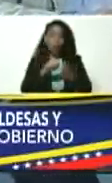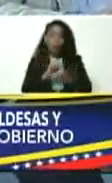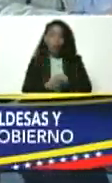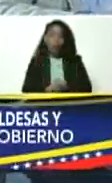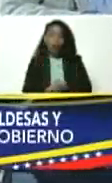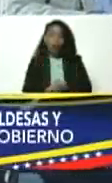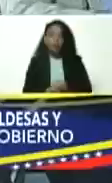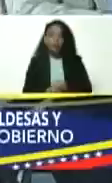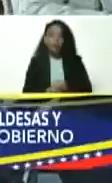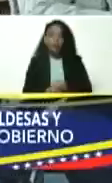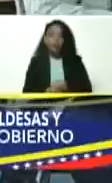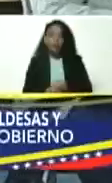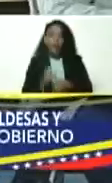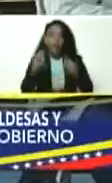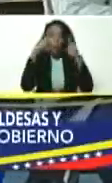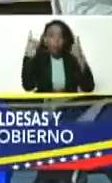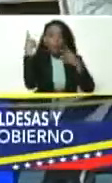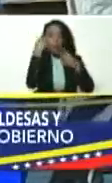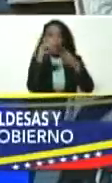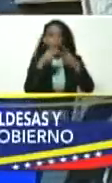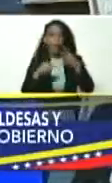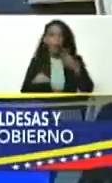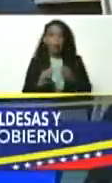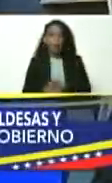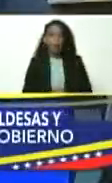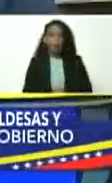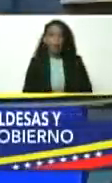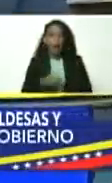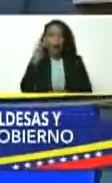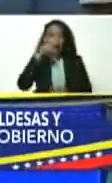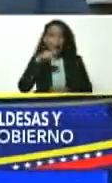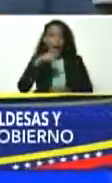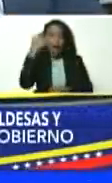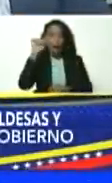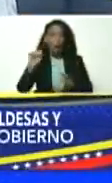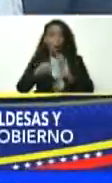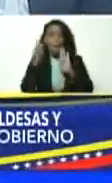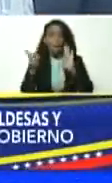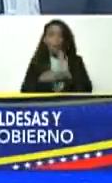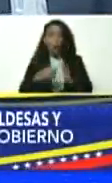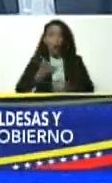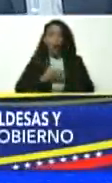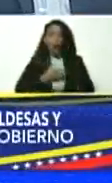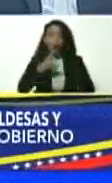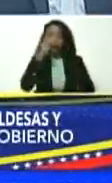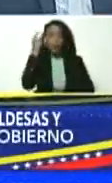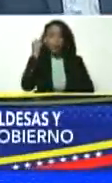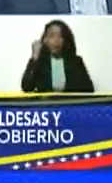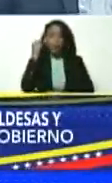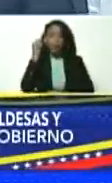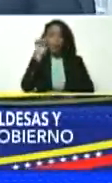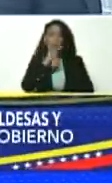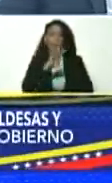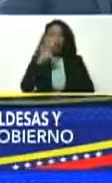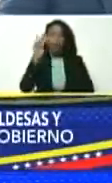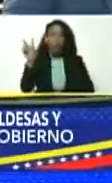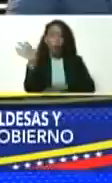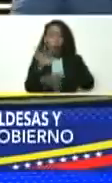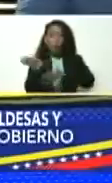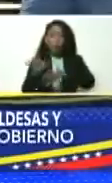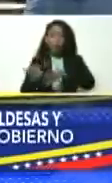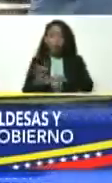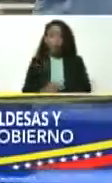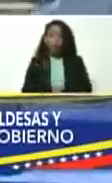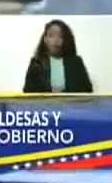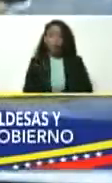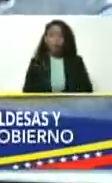la guaira etcétera etcétera pues aquí están alcalde alcaldesa de 42 municipios